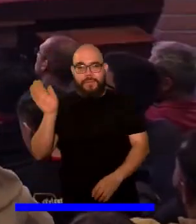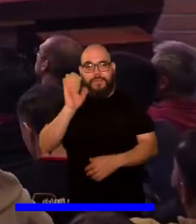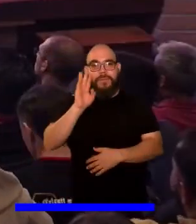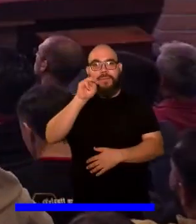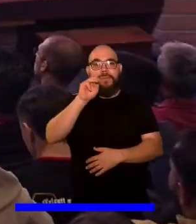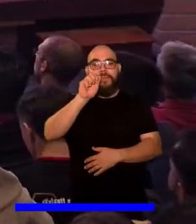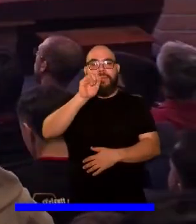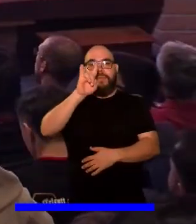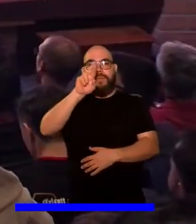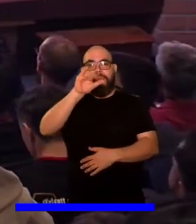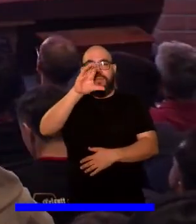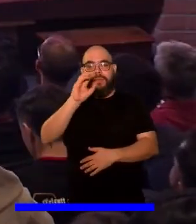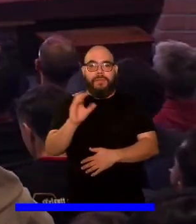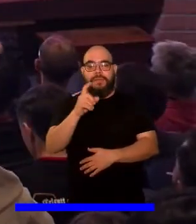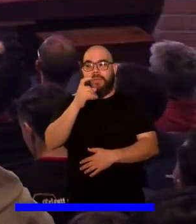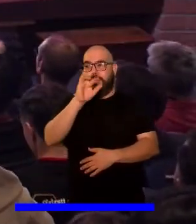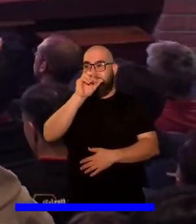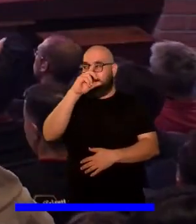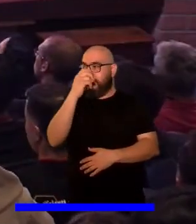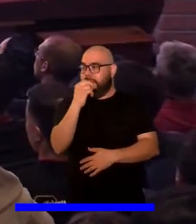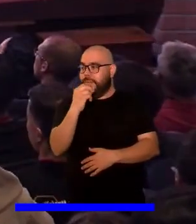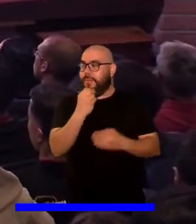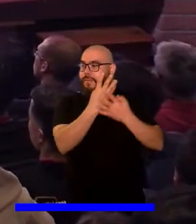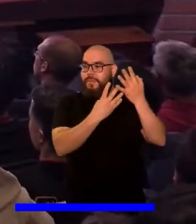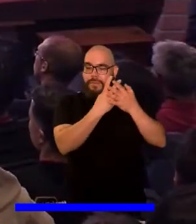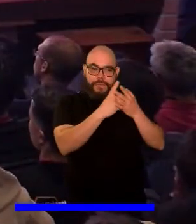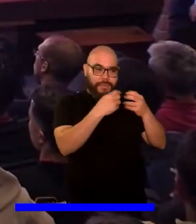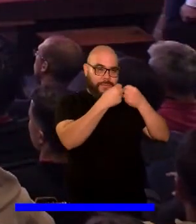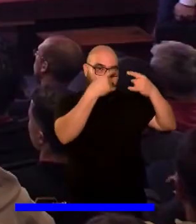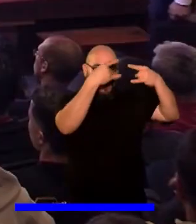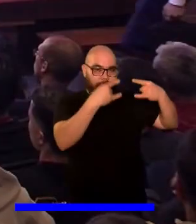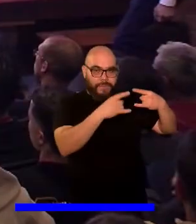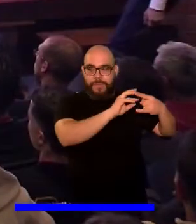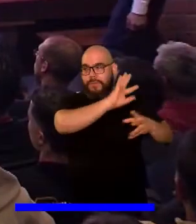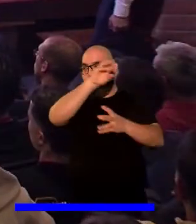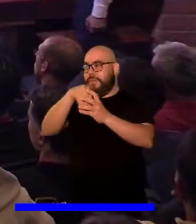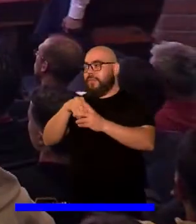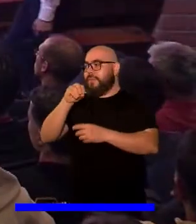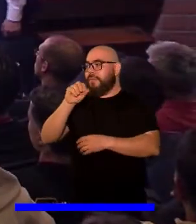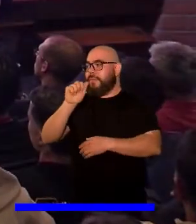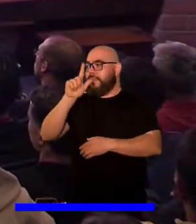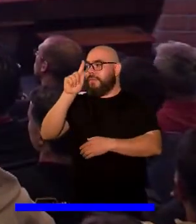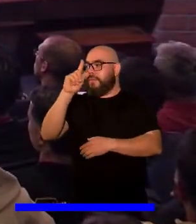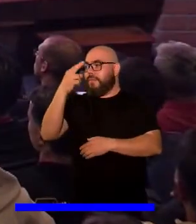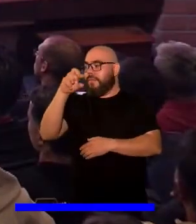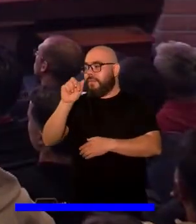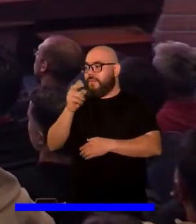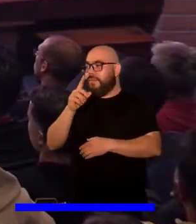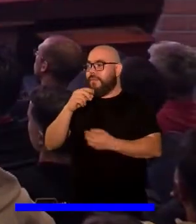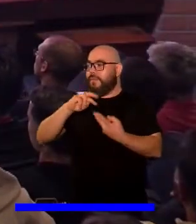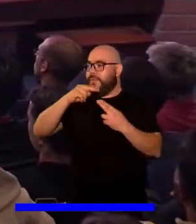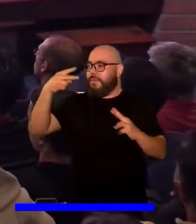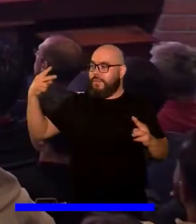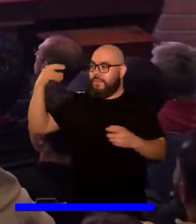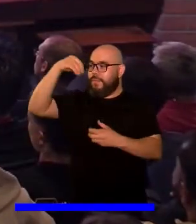Mauricio Giraldo. Incluir la matemática de los tensores en AlphaSoft para el desarrollo de proteínas y que ganó el premio